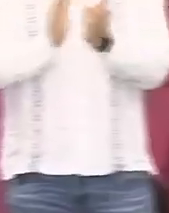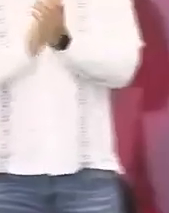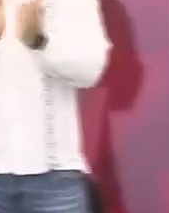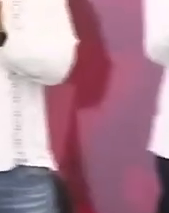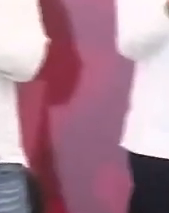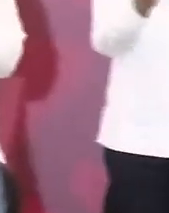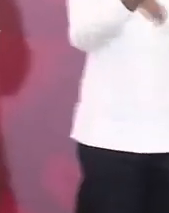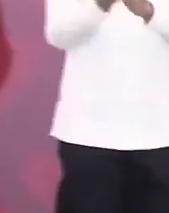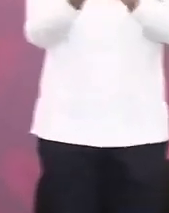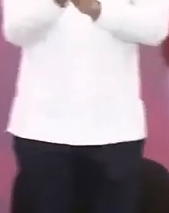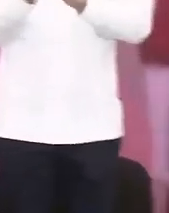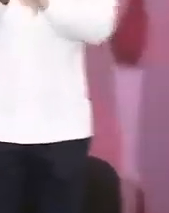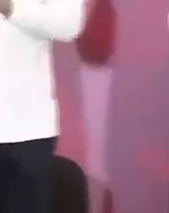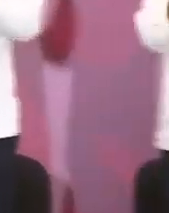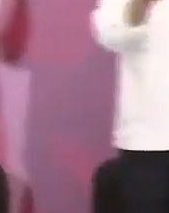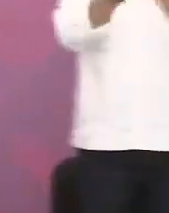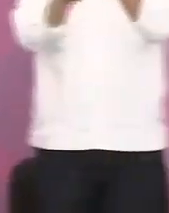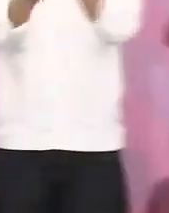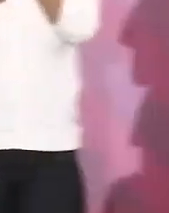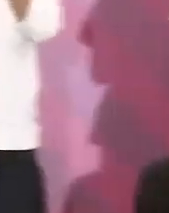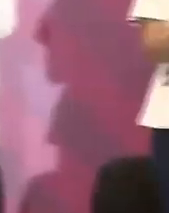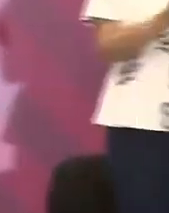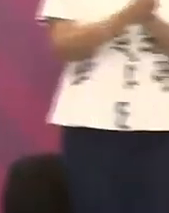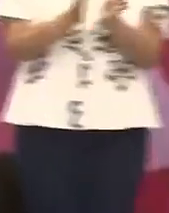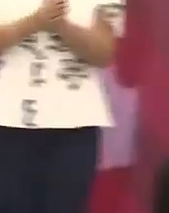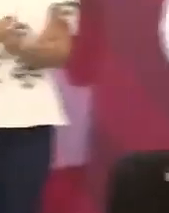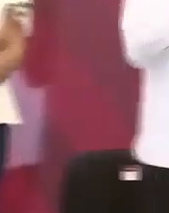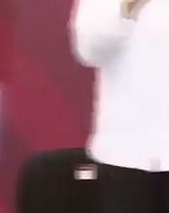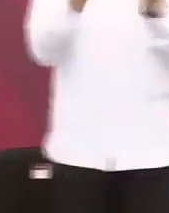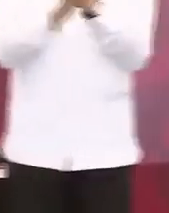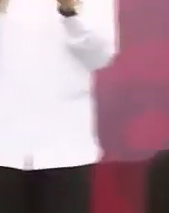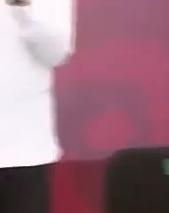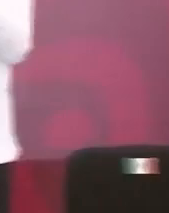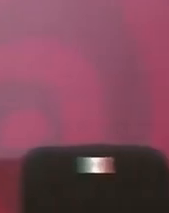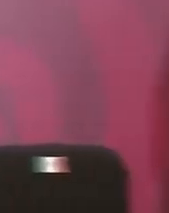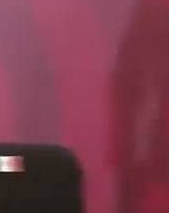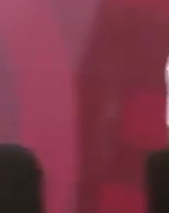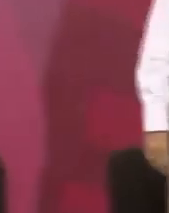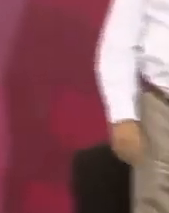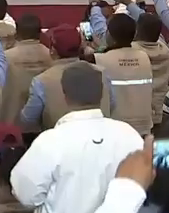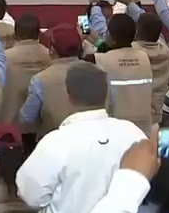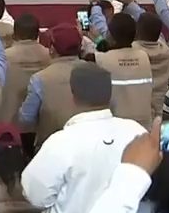Buenas tardes, señoras y señores. Los invitamos, sean tan amables de ocupar sus lugares.